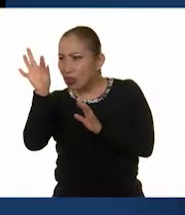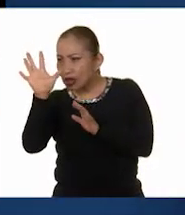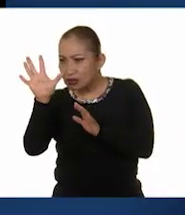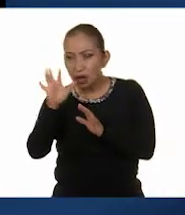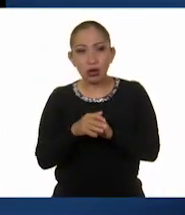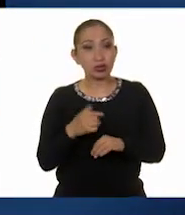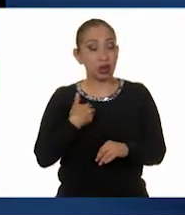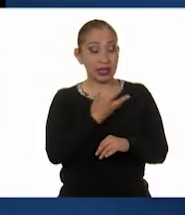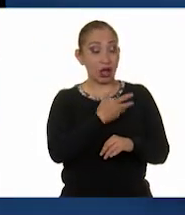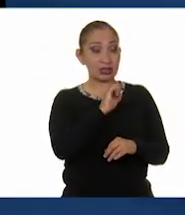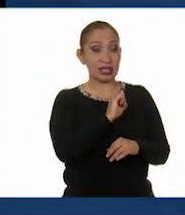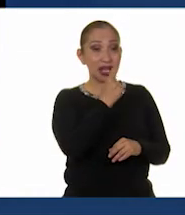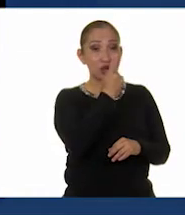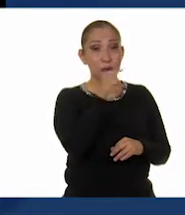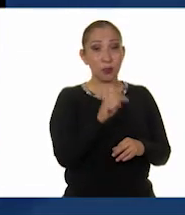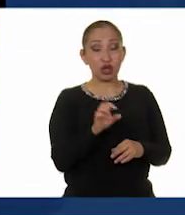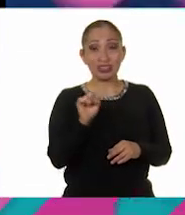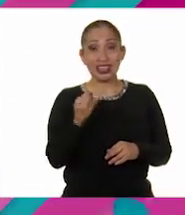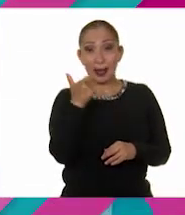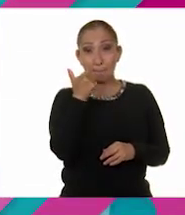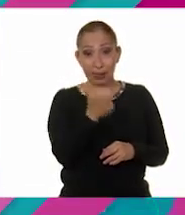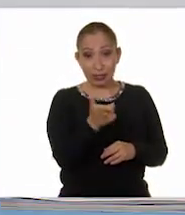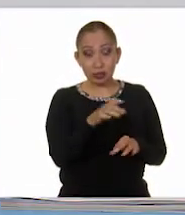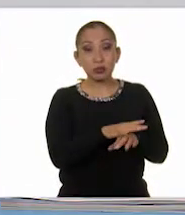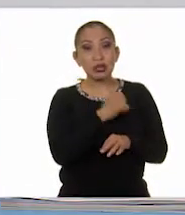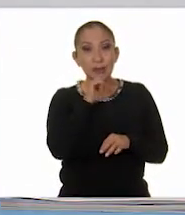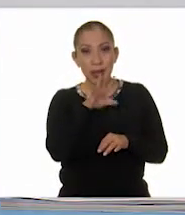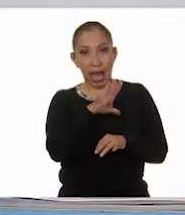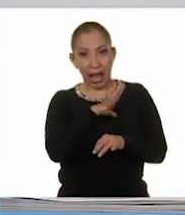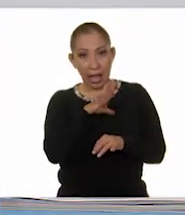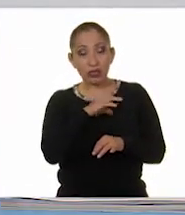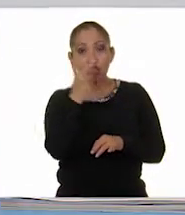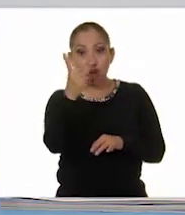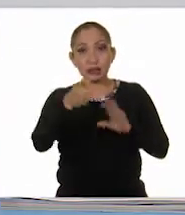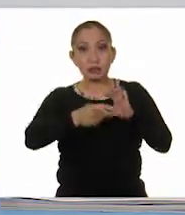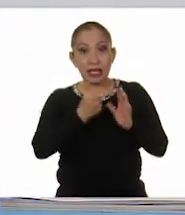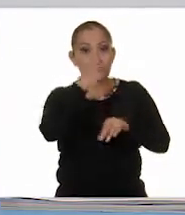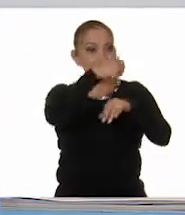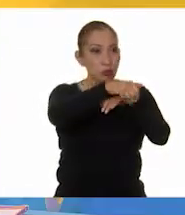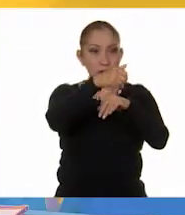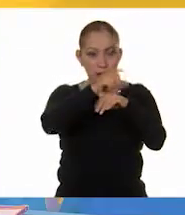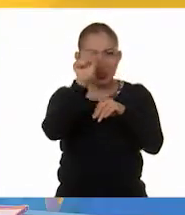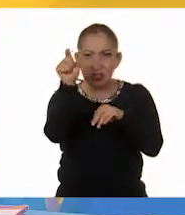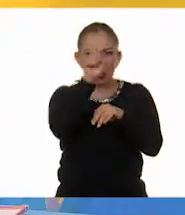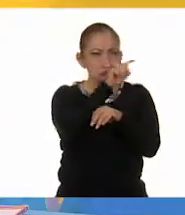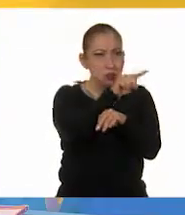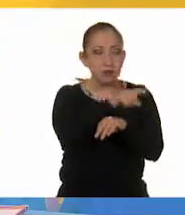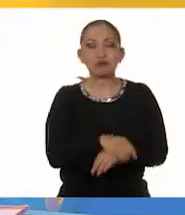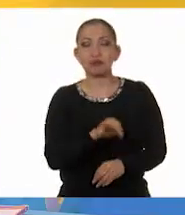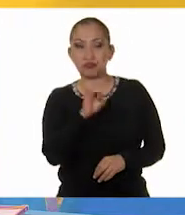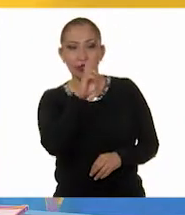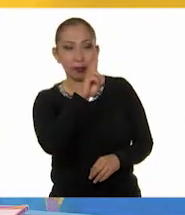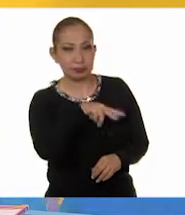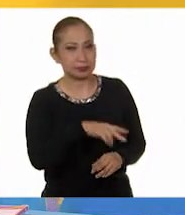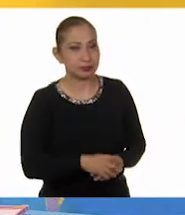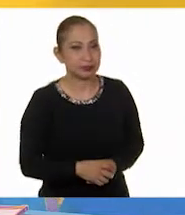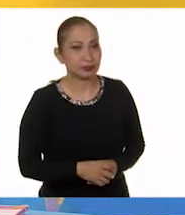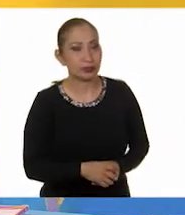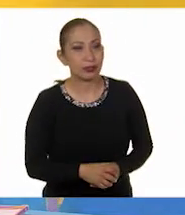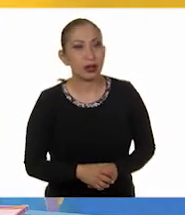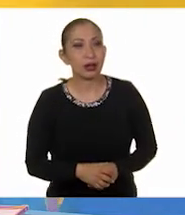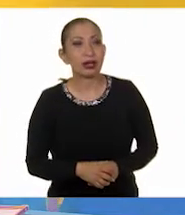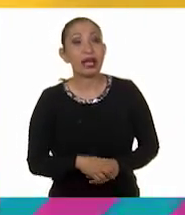tengo que es 61.60 pesos porque también aparece 2 veces ese dato. Efectivamente, Alejandra.